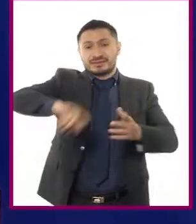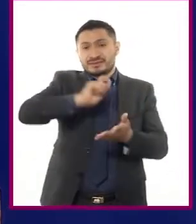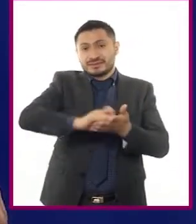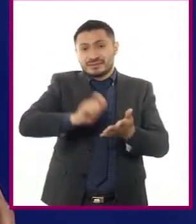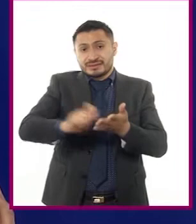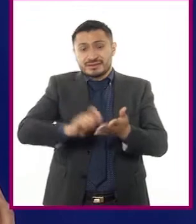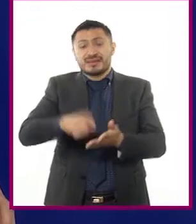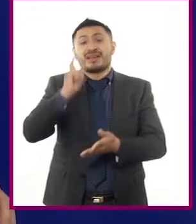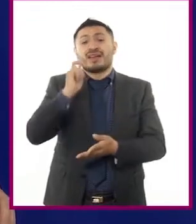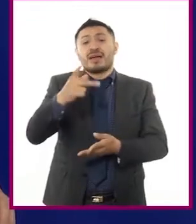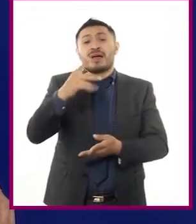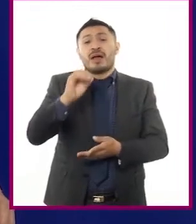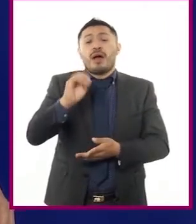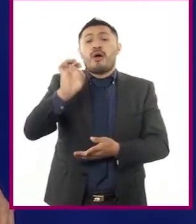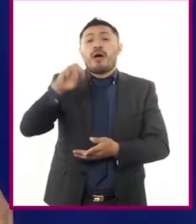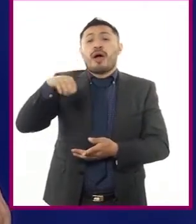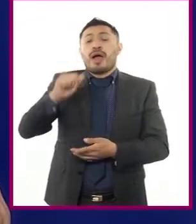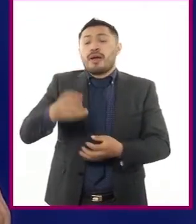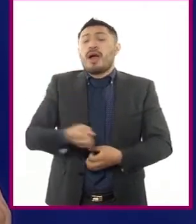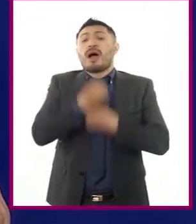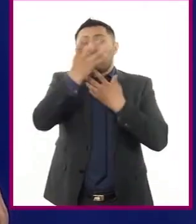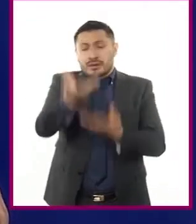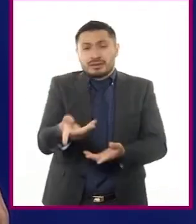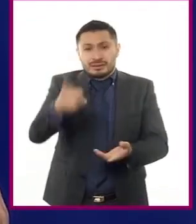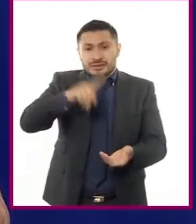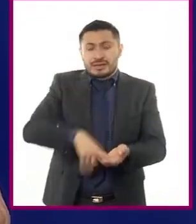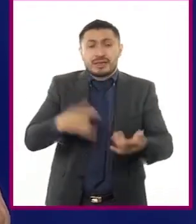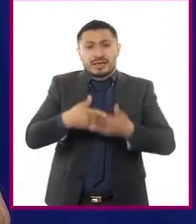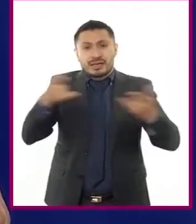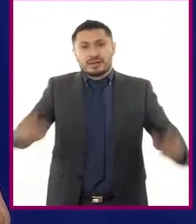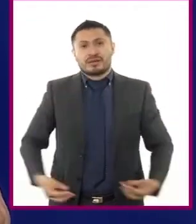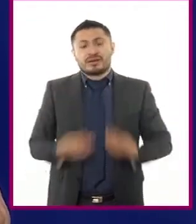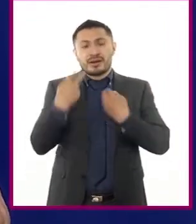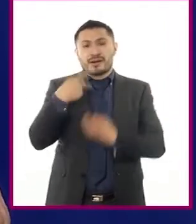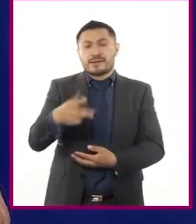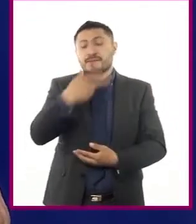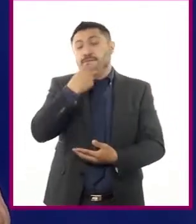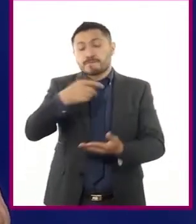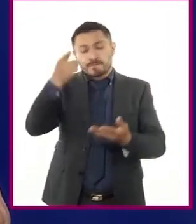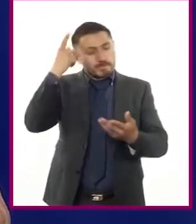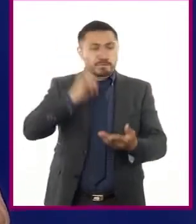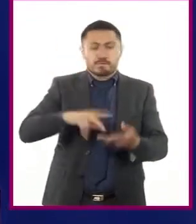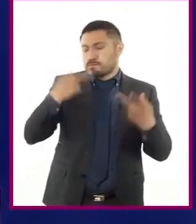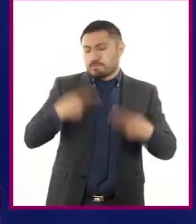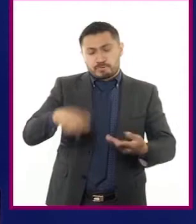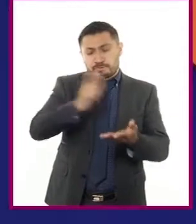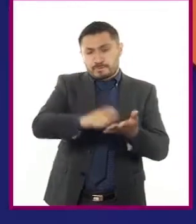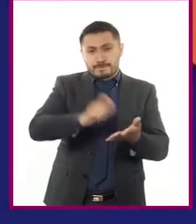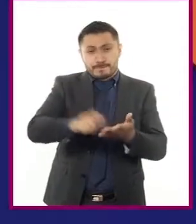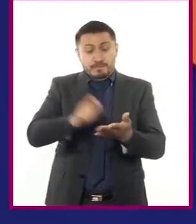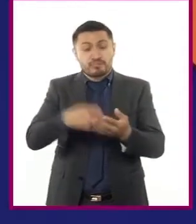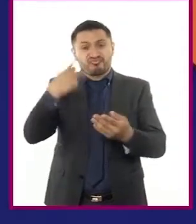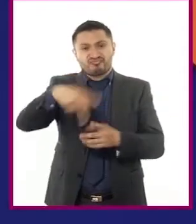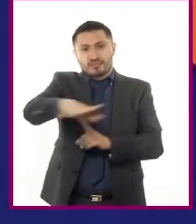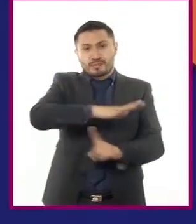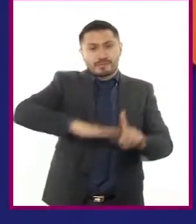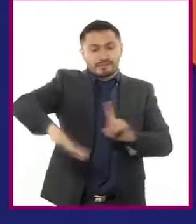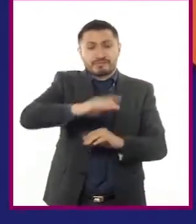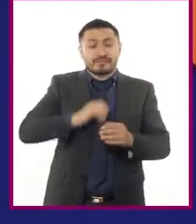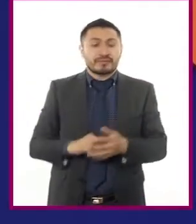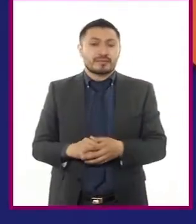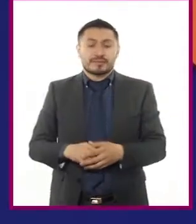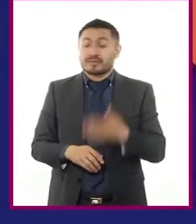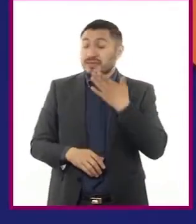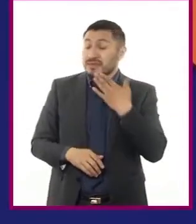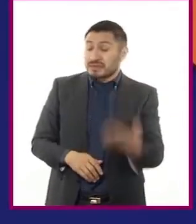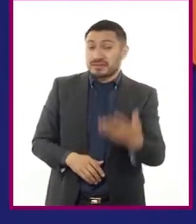poema, a partir de la biografía de su escritor y el entorno social que lo rodeaba. ¡Qué bien, profesor!